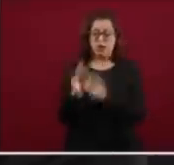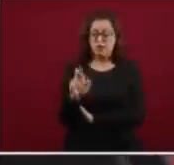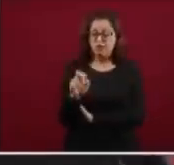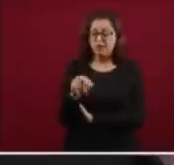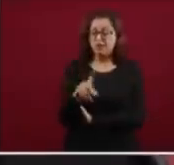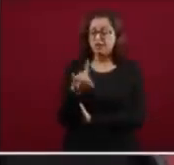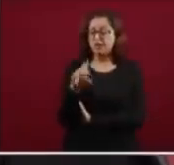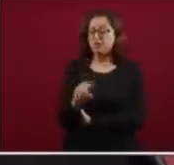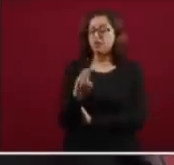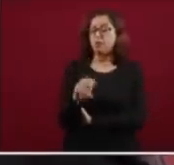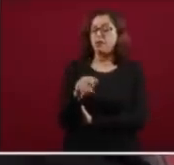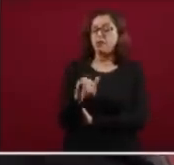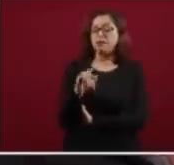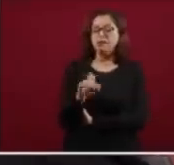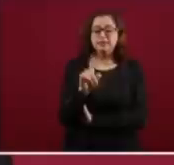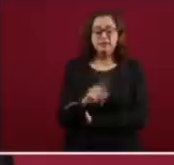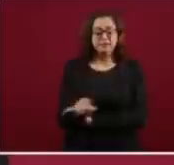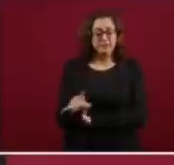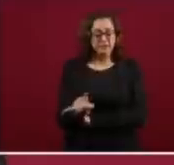benítez